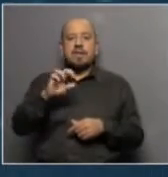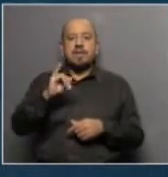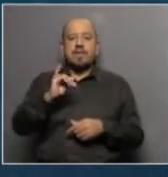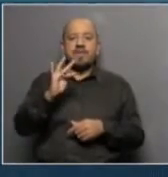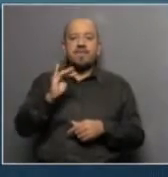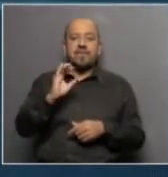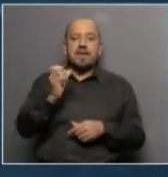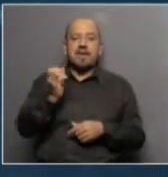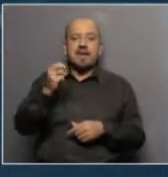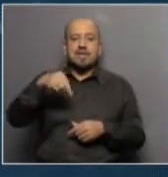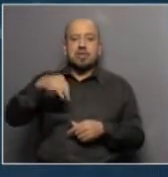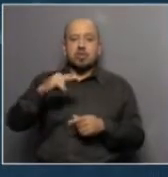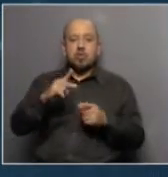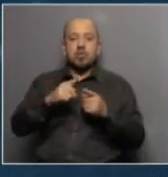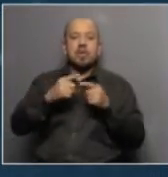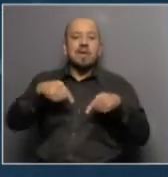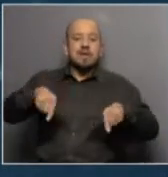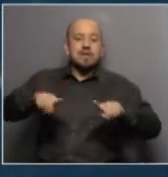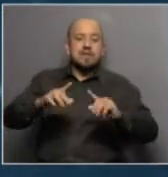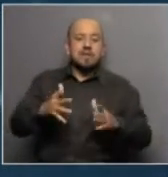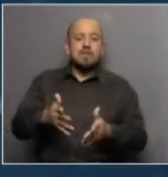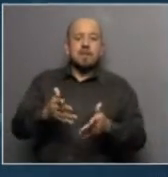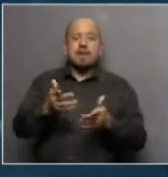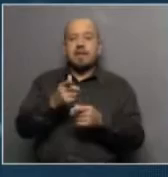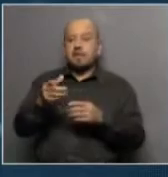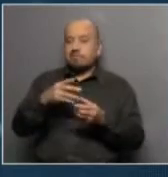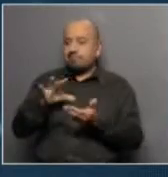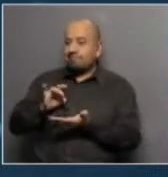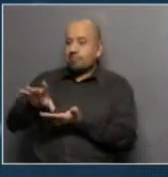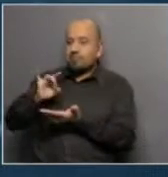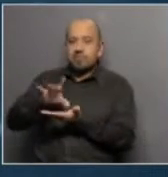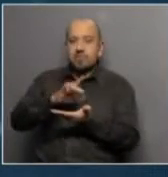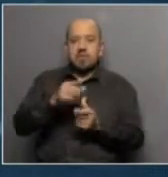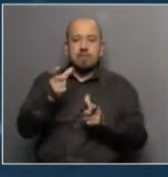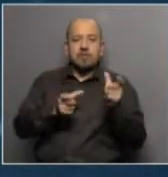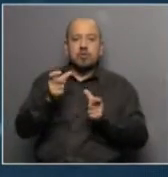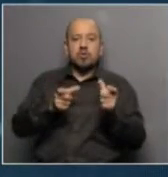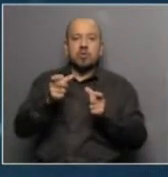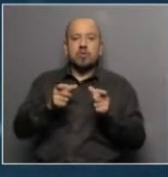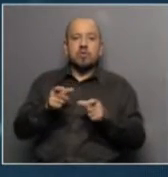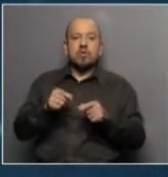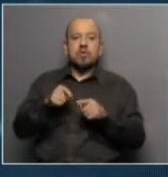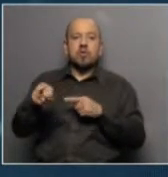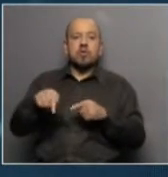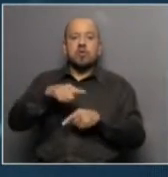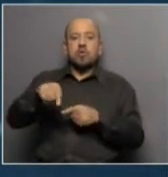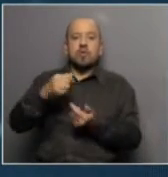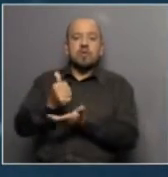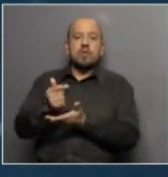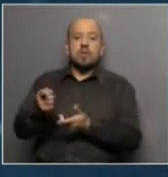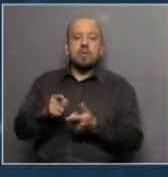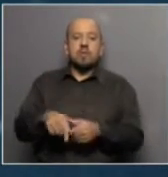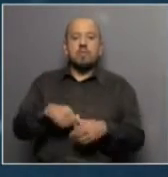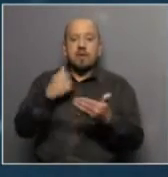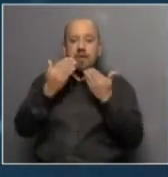lo que hace es expulsar a esas poblaciones para las periferias, que parecería ser el lugar donde les corresponde habitar. Para